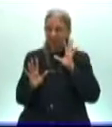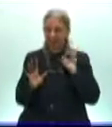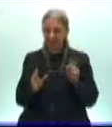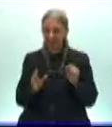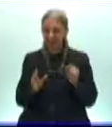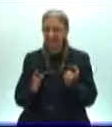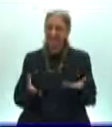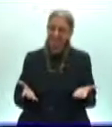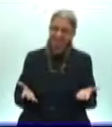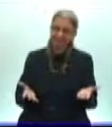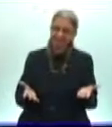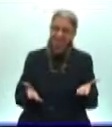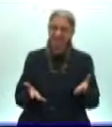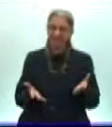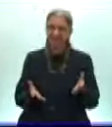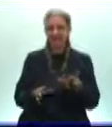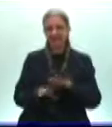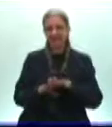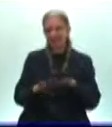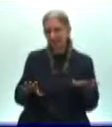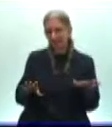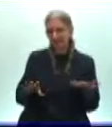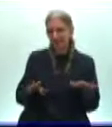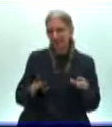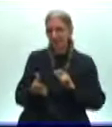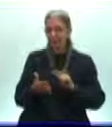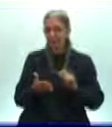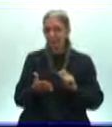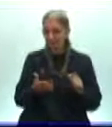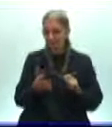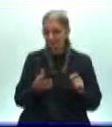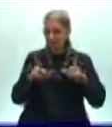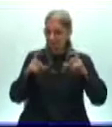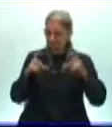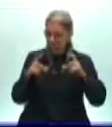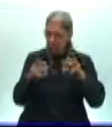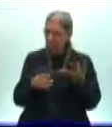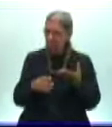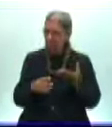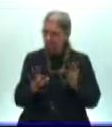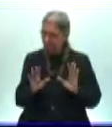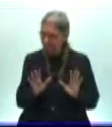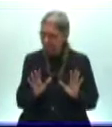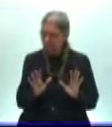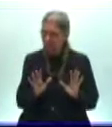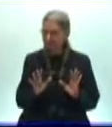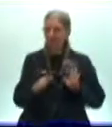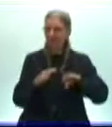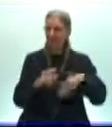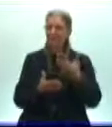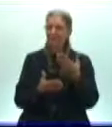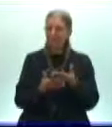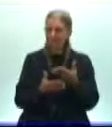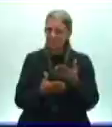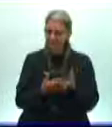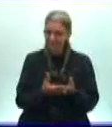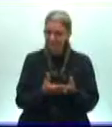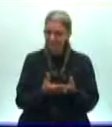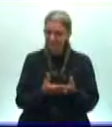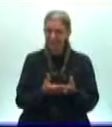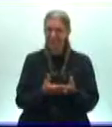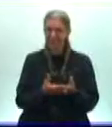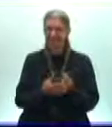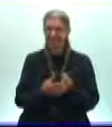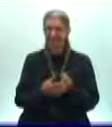contenido. Bien, creo que ya copiaron los ejercicios. Ahora les propongo que